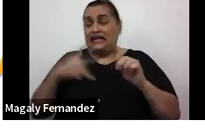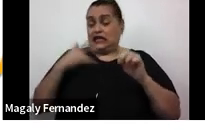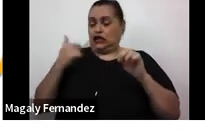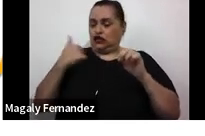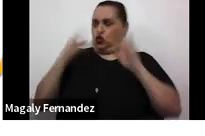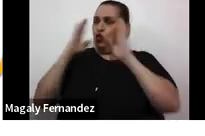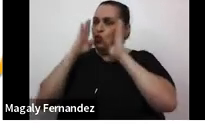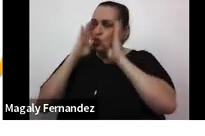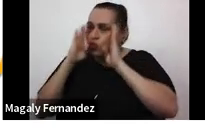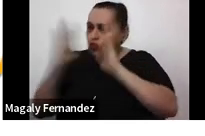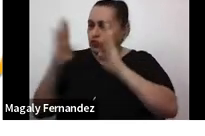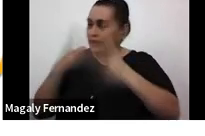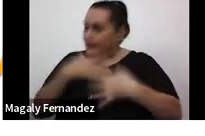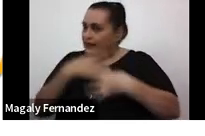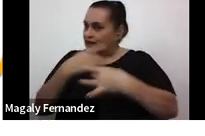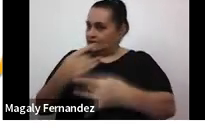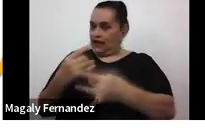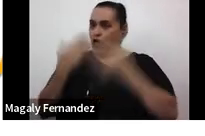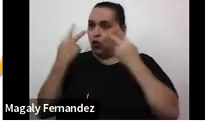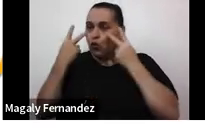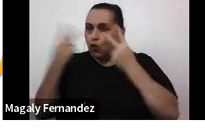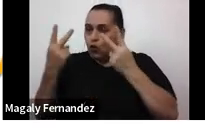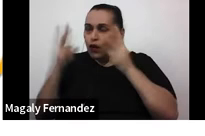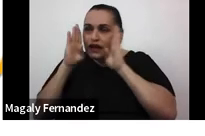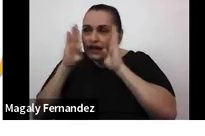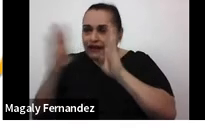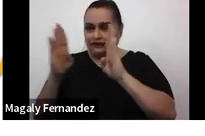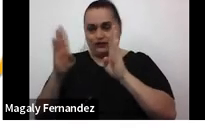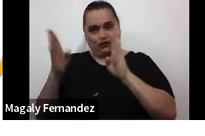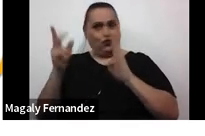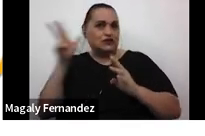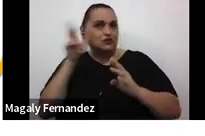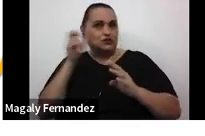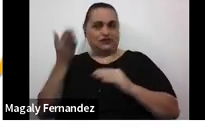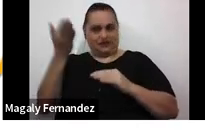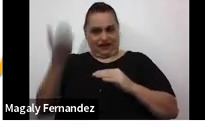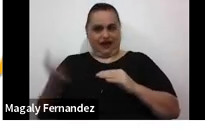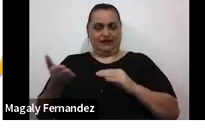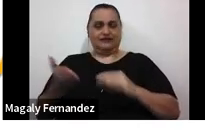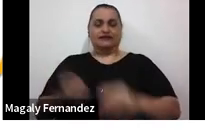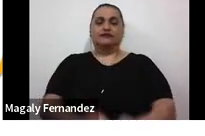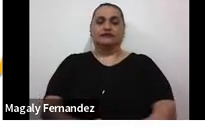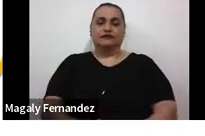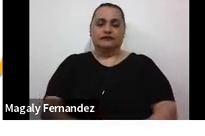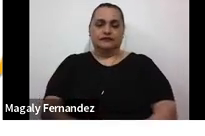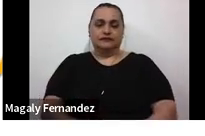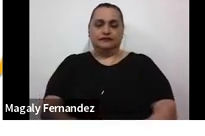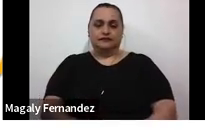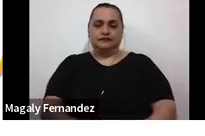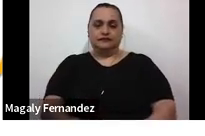con un Genuino interés de escucharle no la siguiente por favor